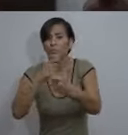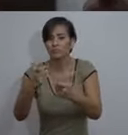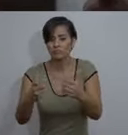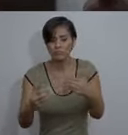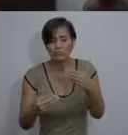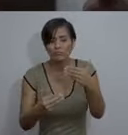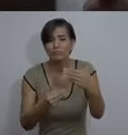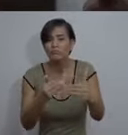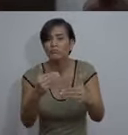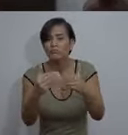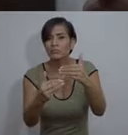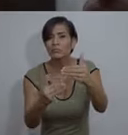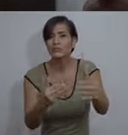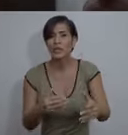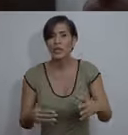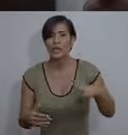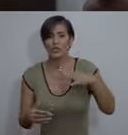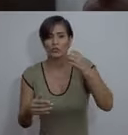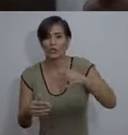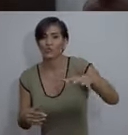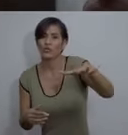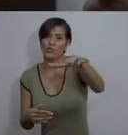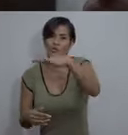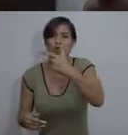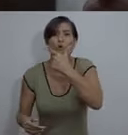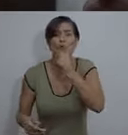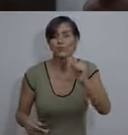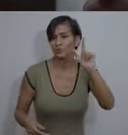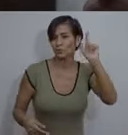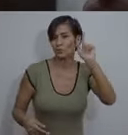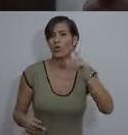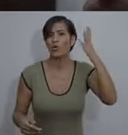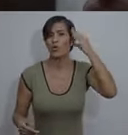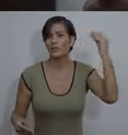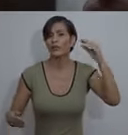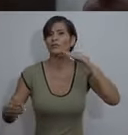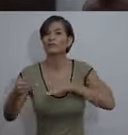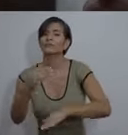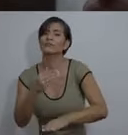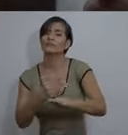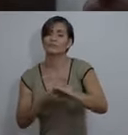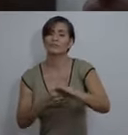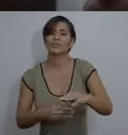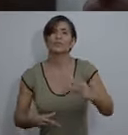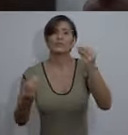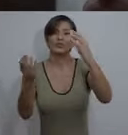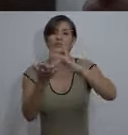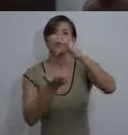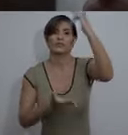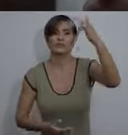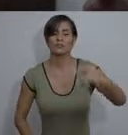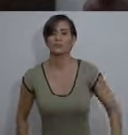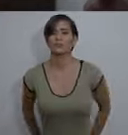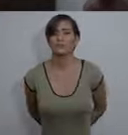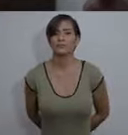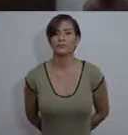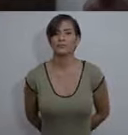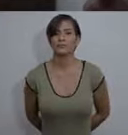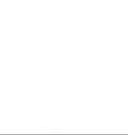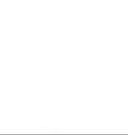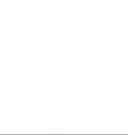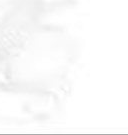avecinan con el esfuerzo de todas y de todos con lima saldrá adelante muchas gracias